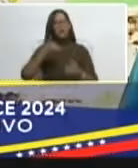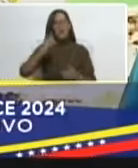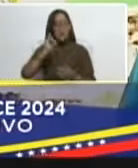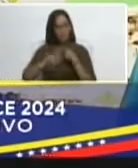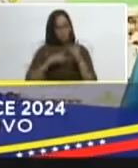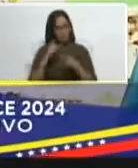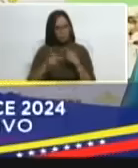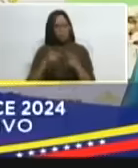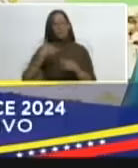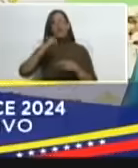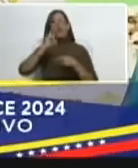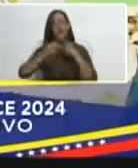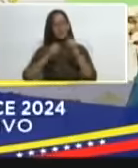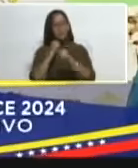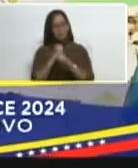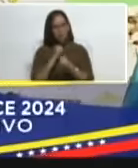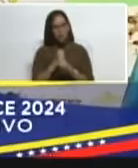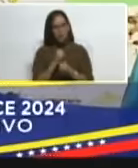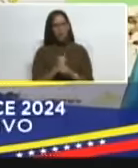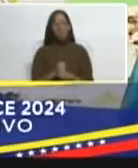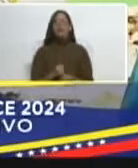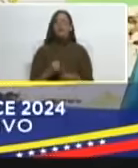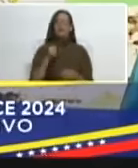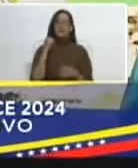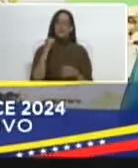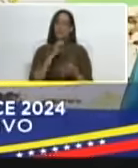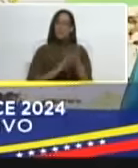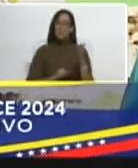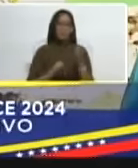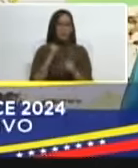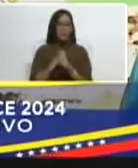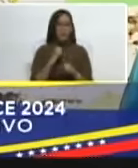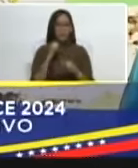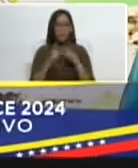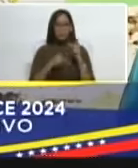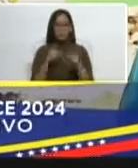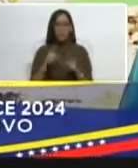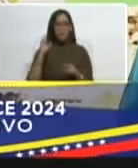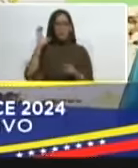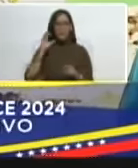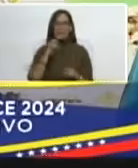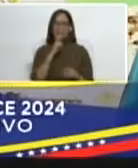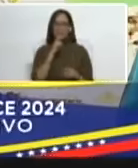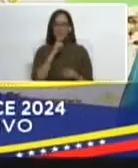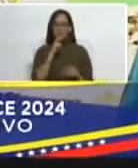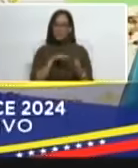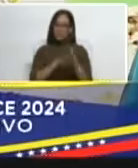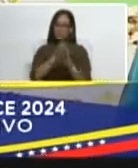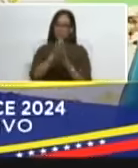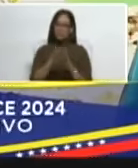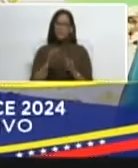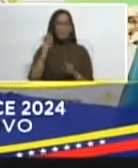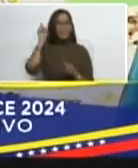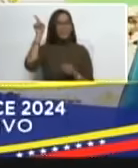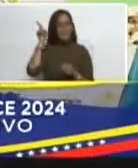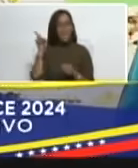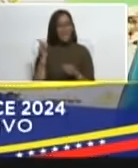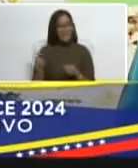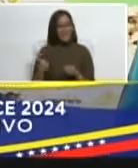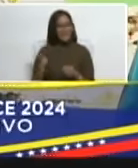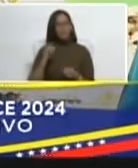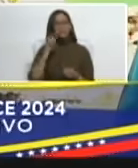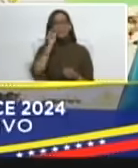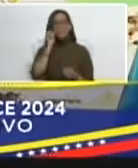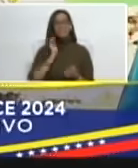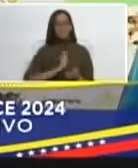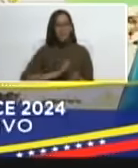Hay que producir, hay que trabajar. Sin trabajo, sin producción, un país no echa para adelante. Mientras ellos conspiraban,